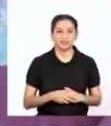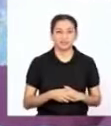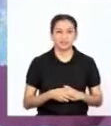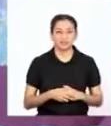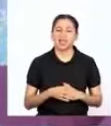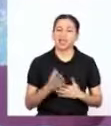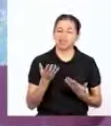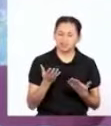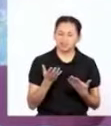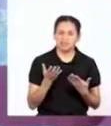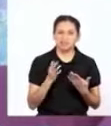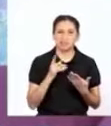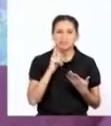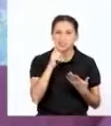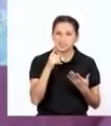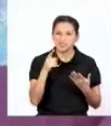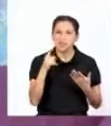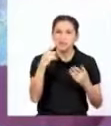¡Felicitaciones!